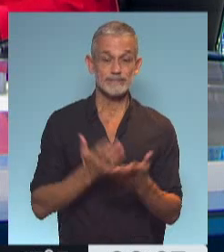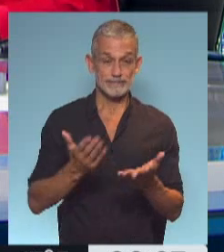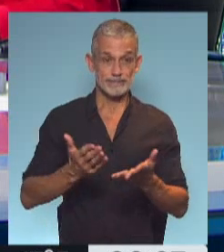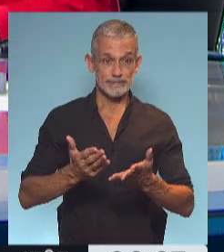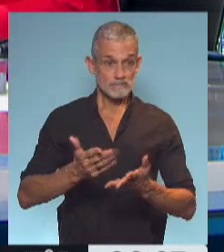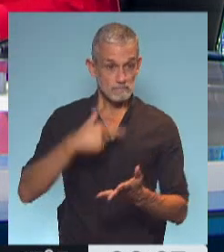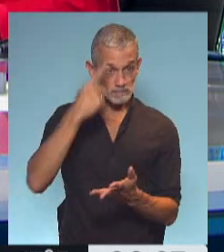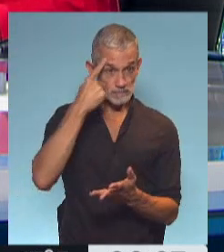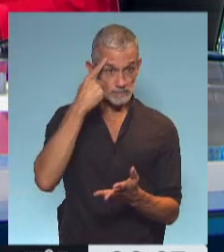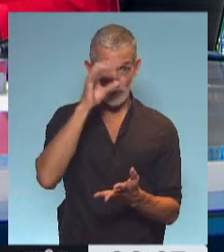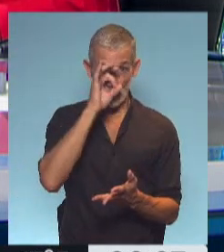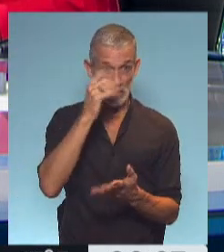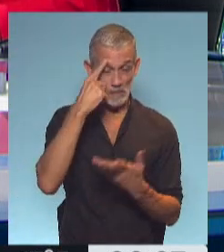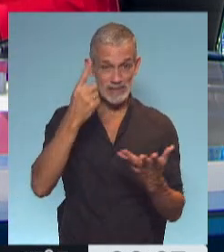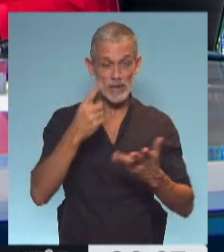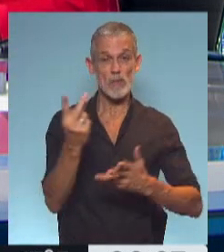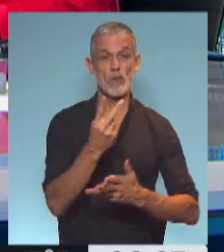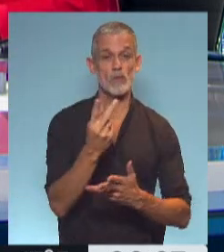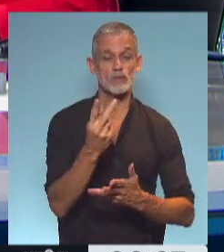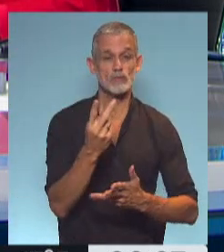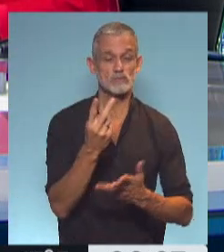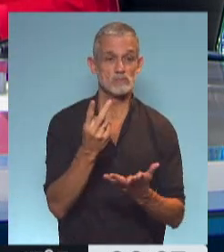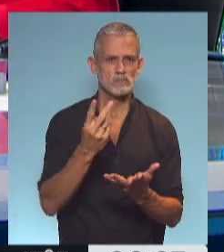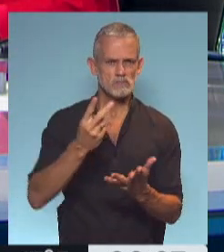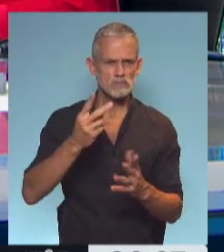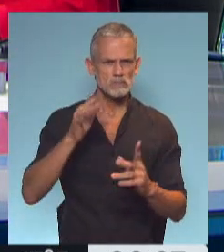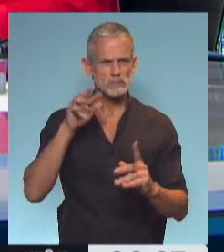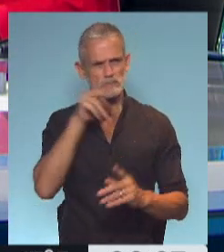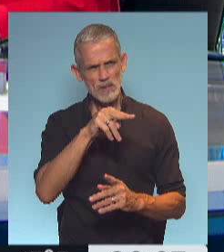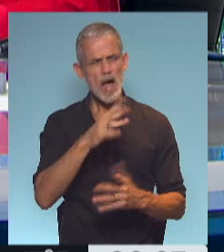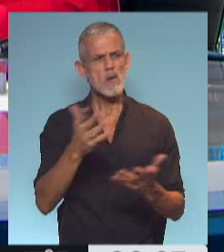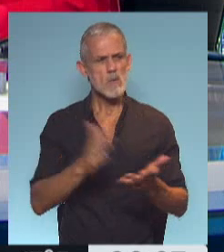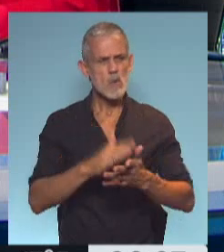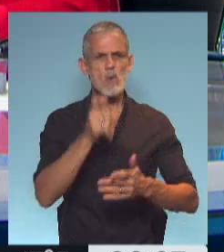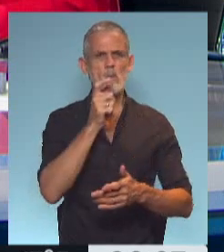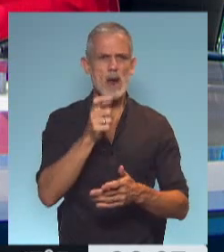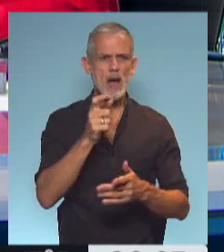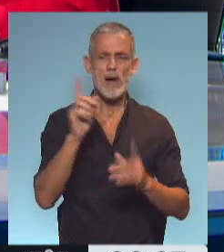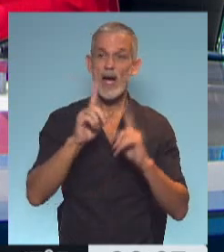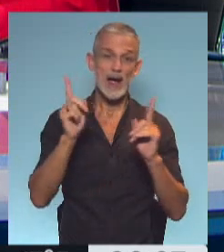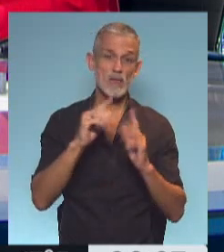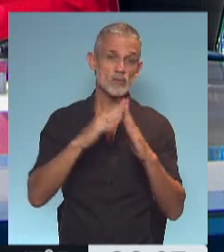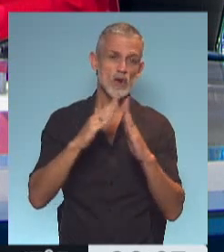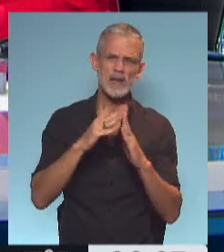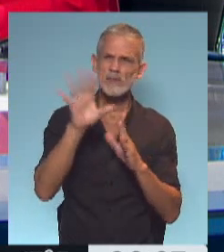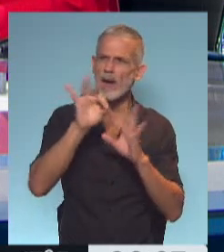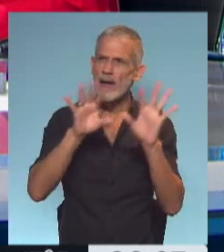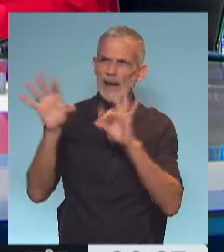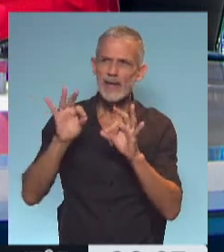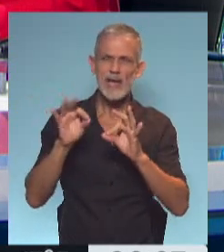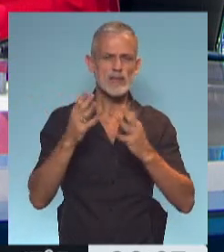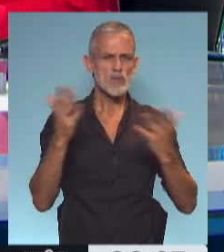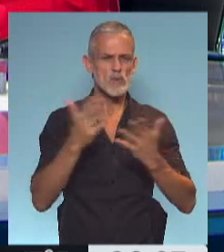Muy bien, jamás lo imaginaron, Silvita, ¿eh? Se convirtieron en miradas, referencias, palabras. Cada uno en su casa fue eligiendo a